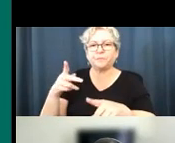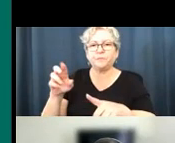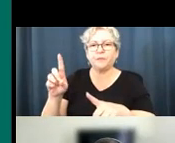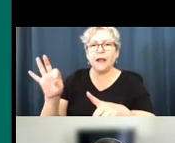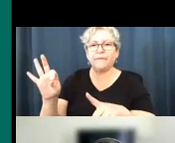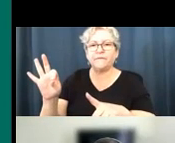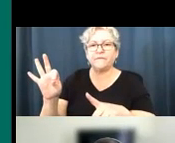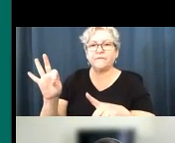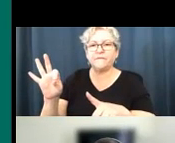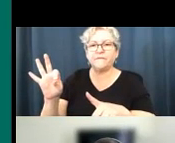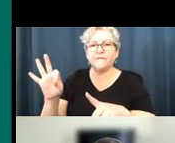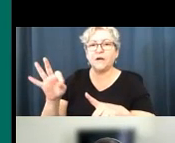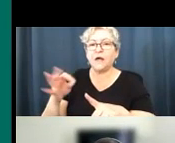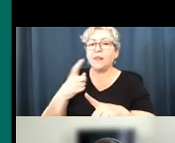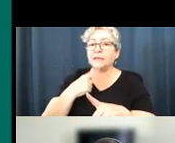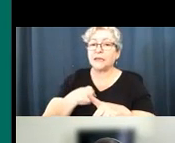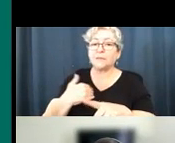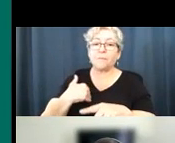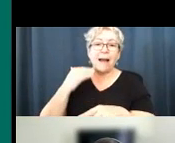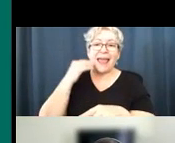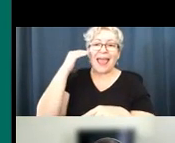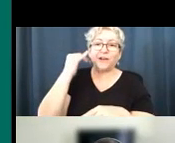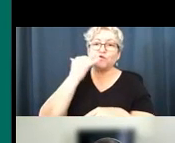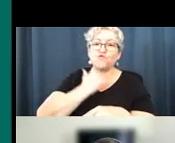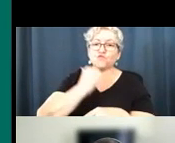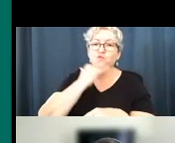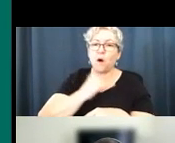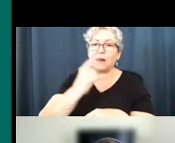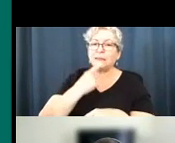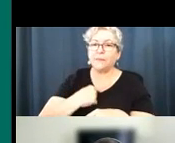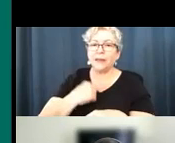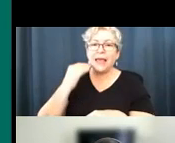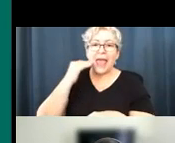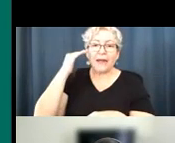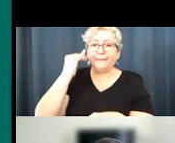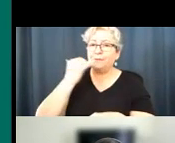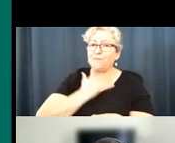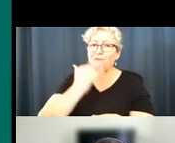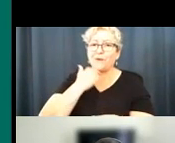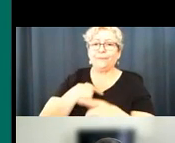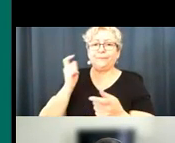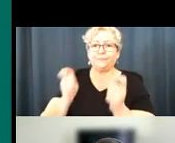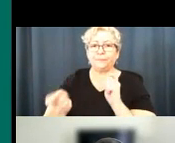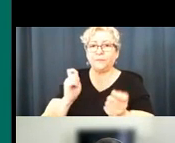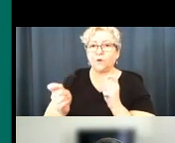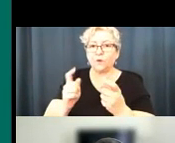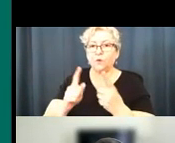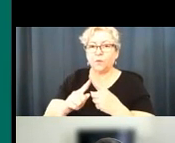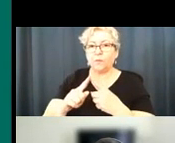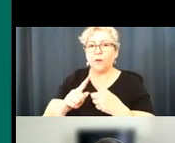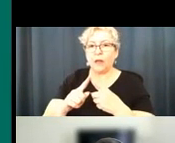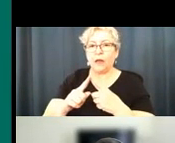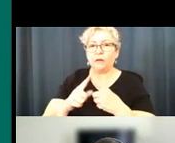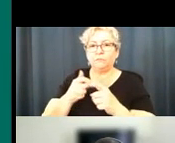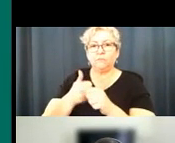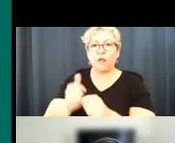Adobe Acrobat. Y muchas veces me dicen que nuestros encabezados están mal y me dice continuamente que son incorrectos